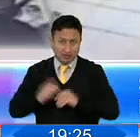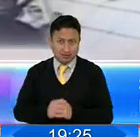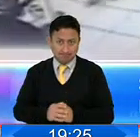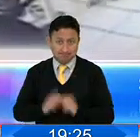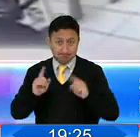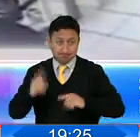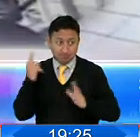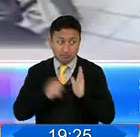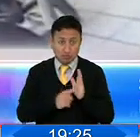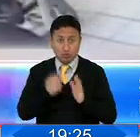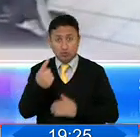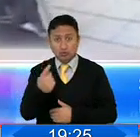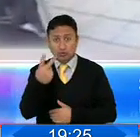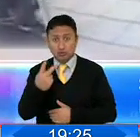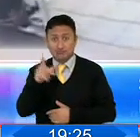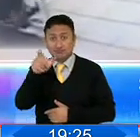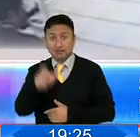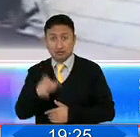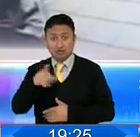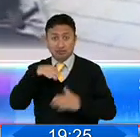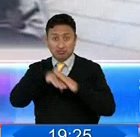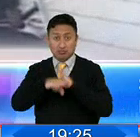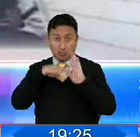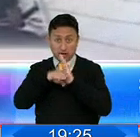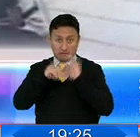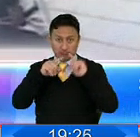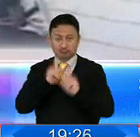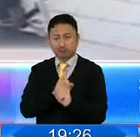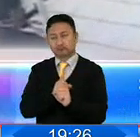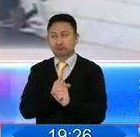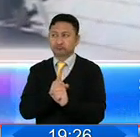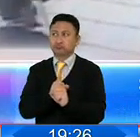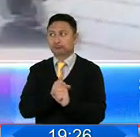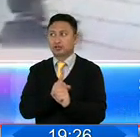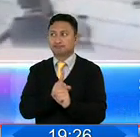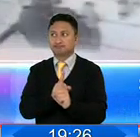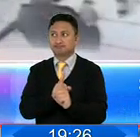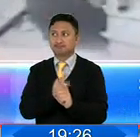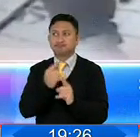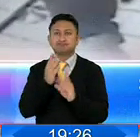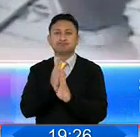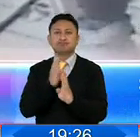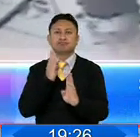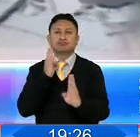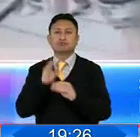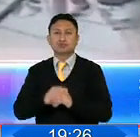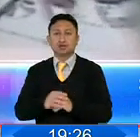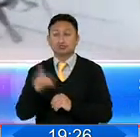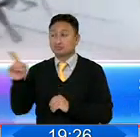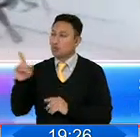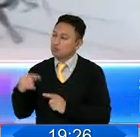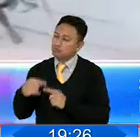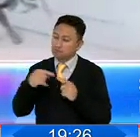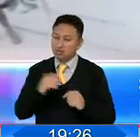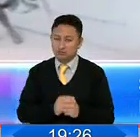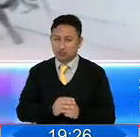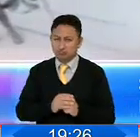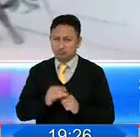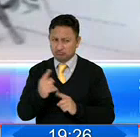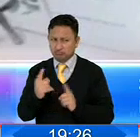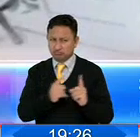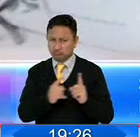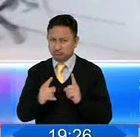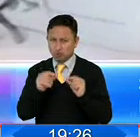Audazmente, 1 o 2 se mezclan entre los clientes de la agencia bancaria. Están a la fila, encargan el puesto, sus movimientos